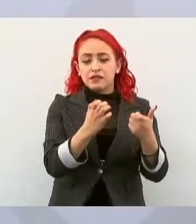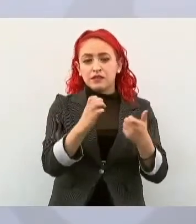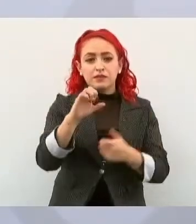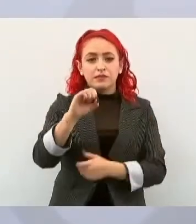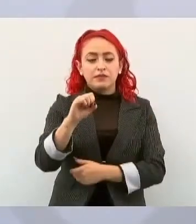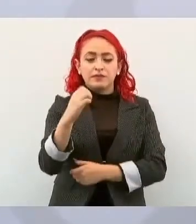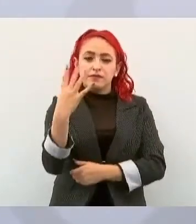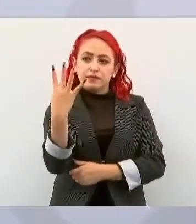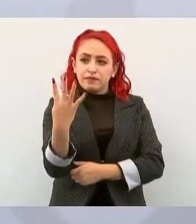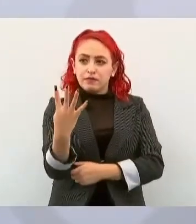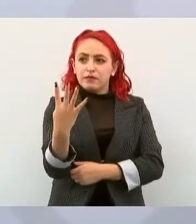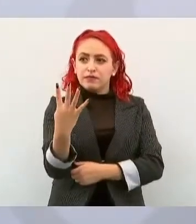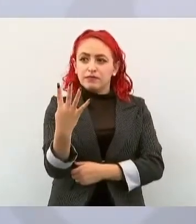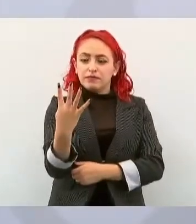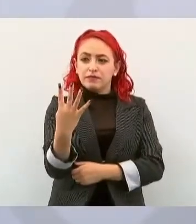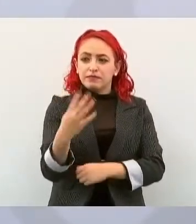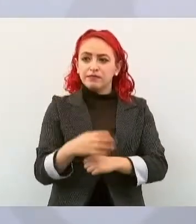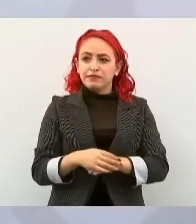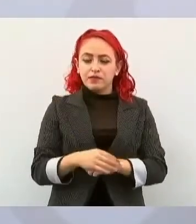6,764